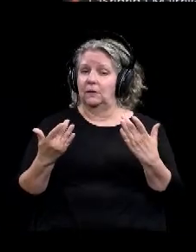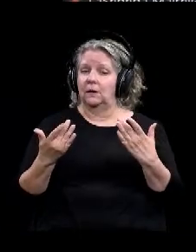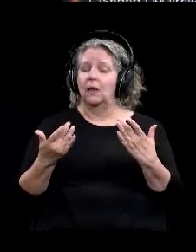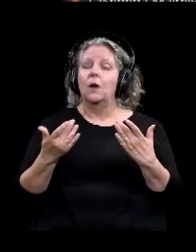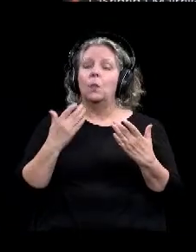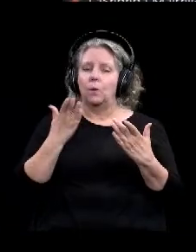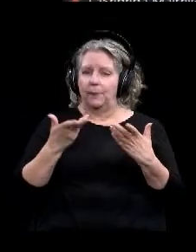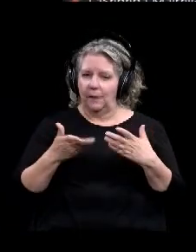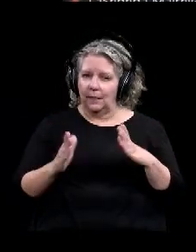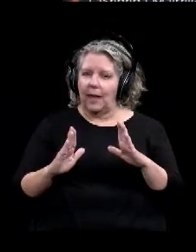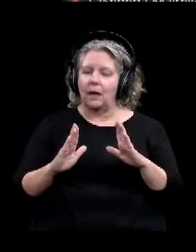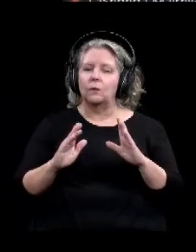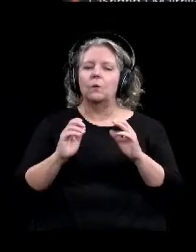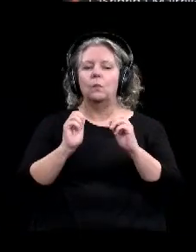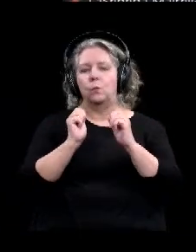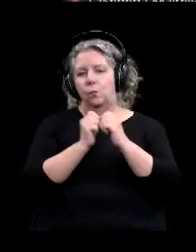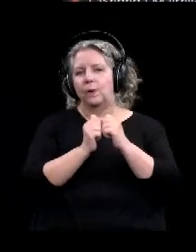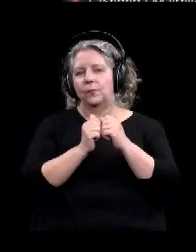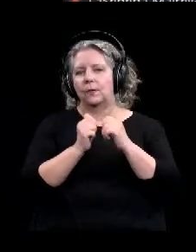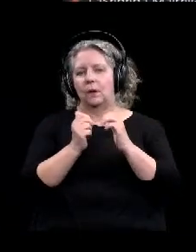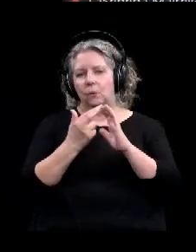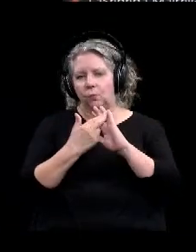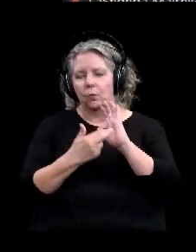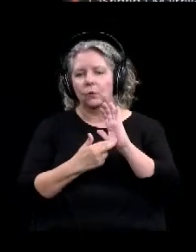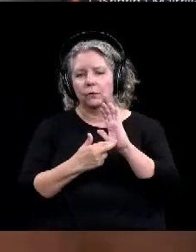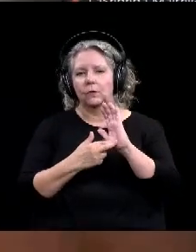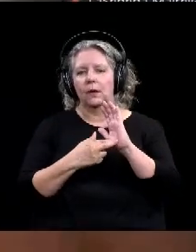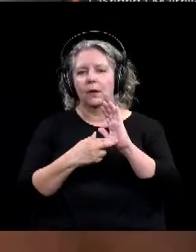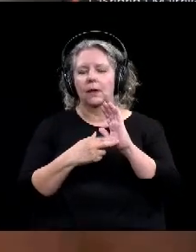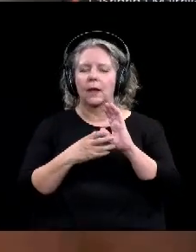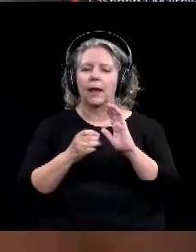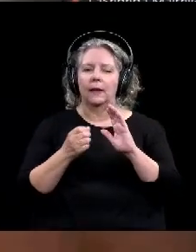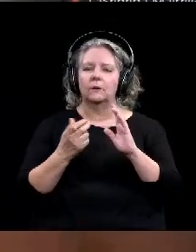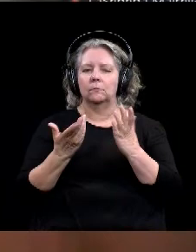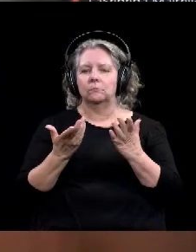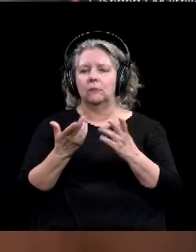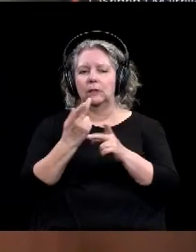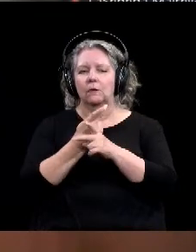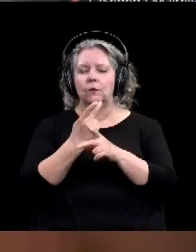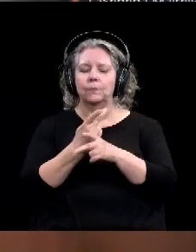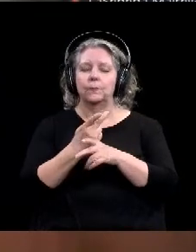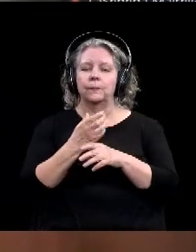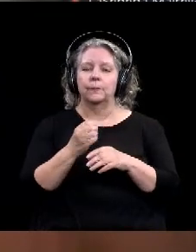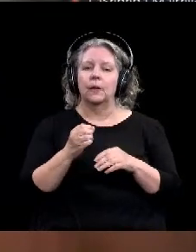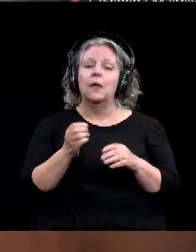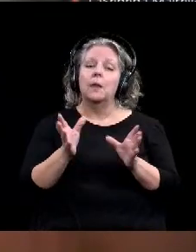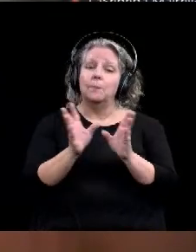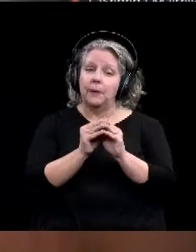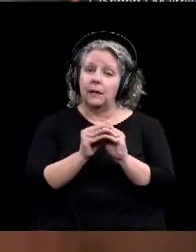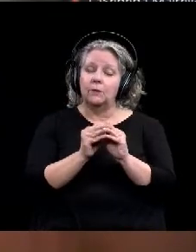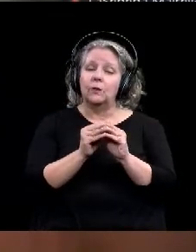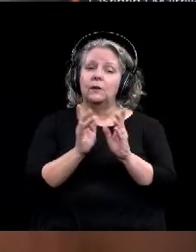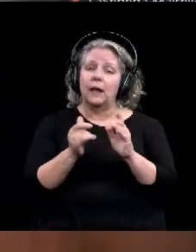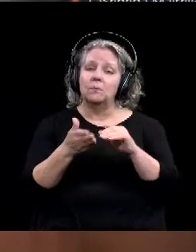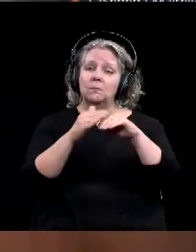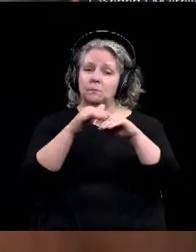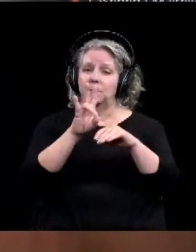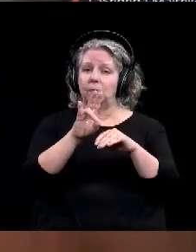y juntas a 75 por ciento de la capacidad con restricciones